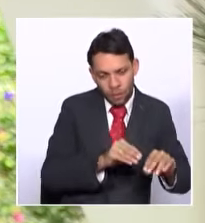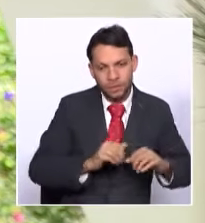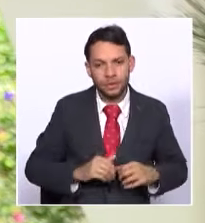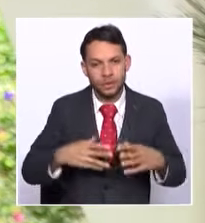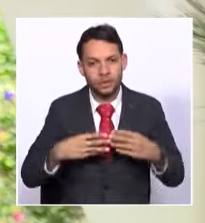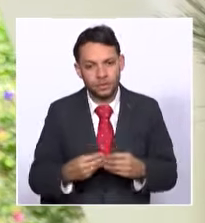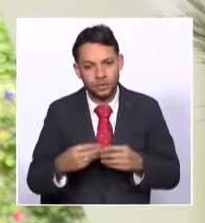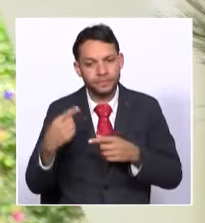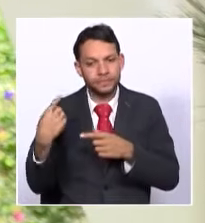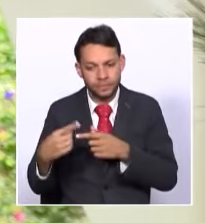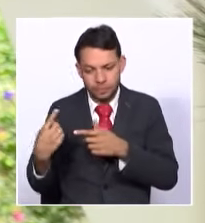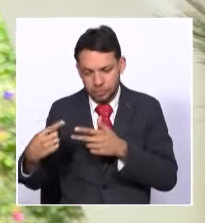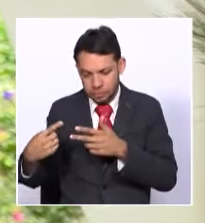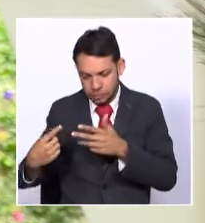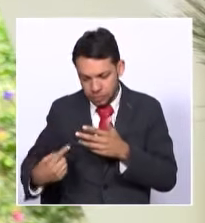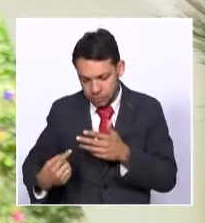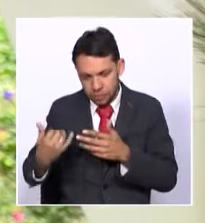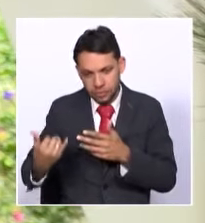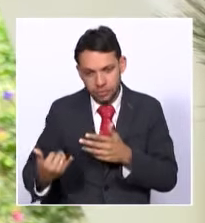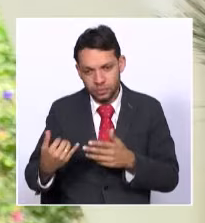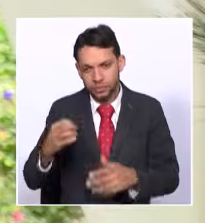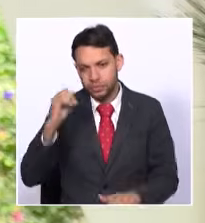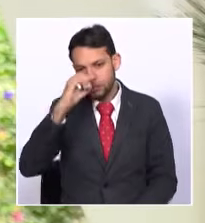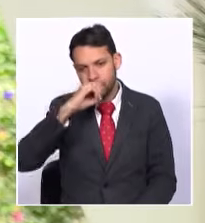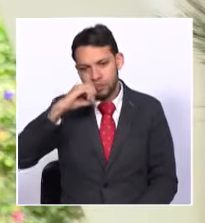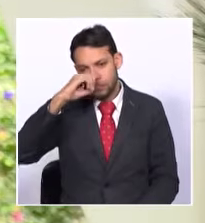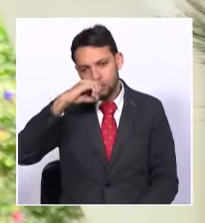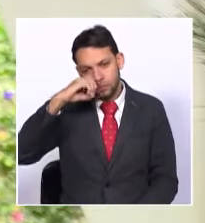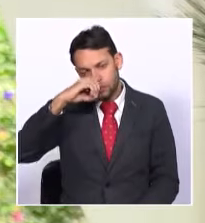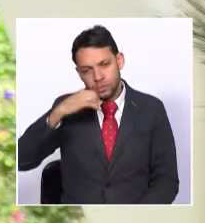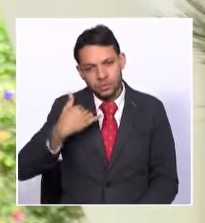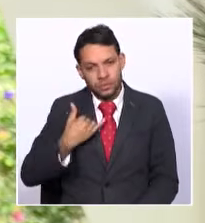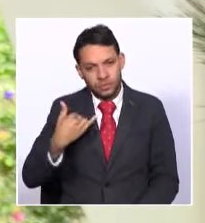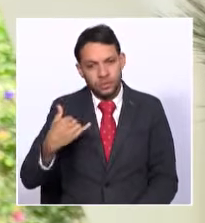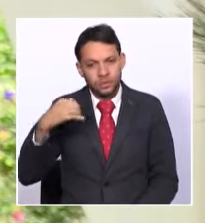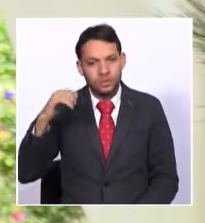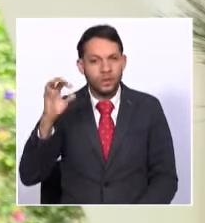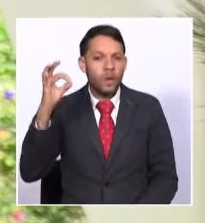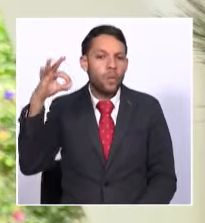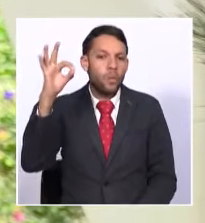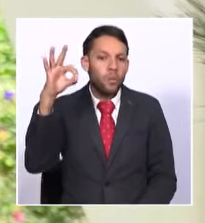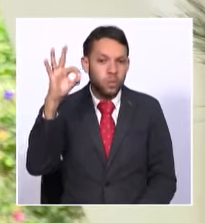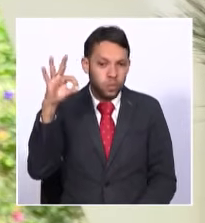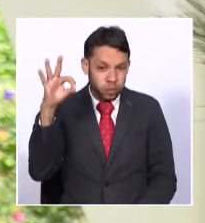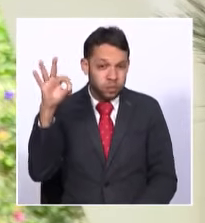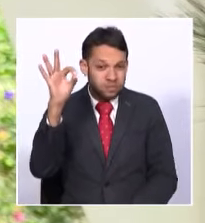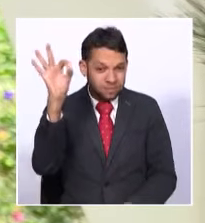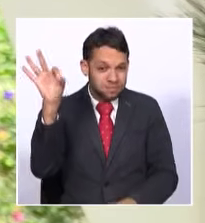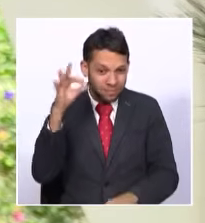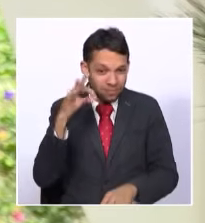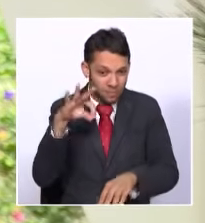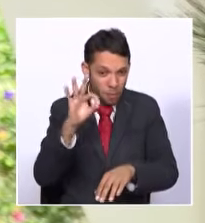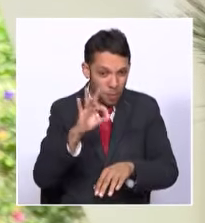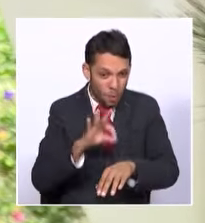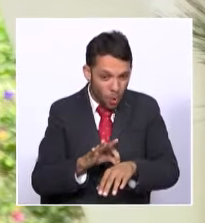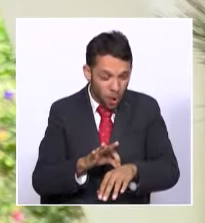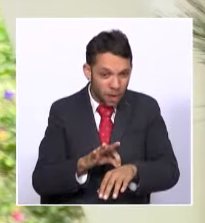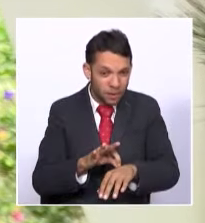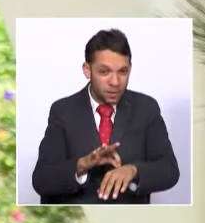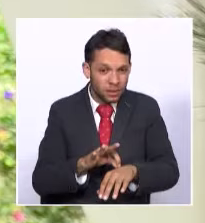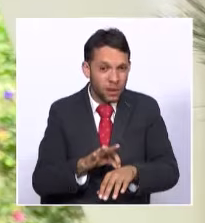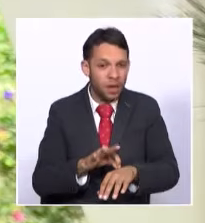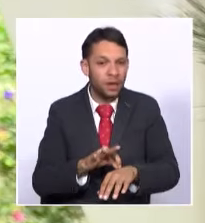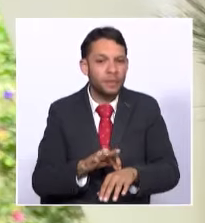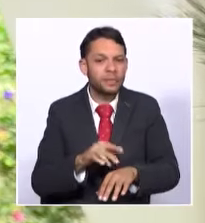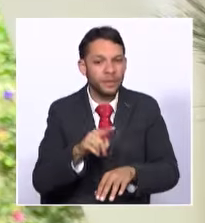varias cosas, el ozono, tenemos la parte de la apiterapia, que es el uso de las abejas, pero ¿qué pasa cuando